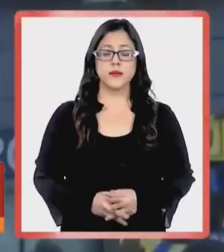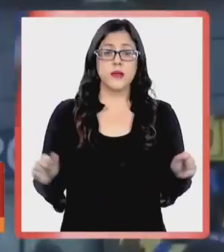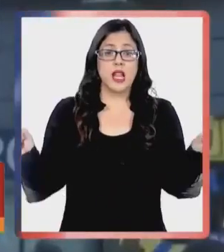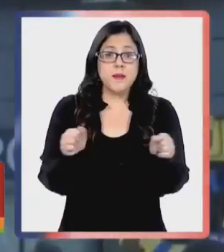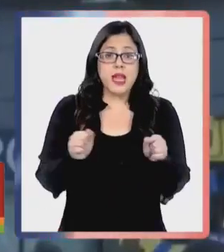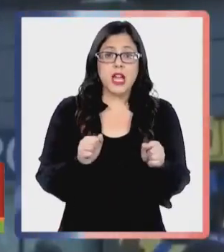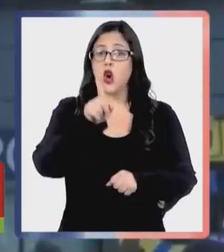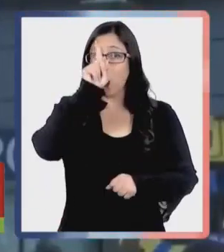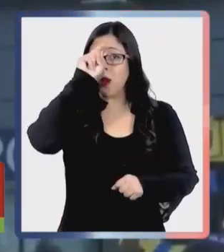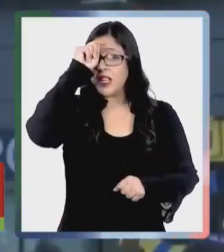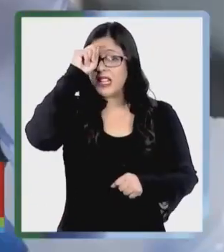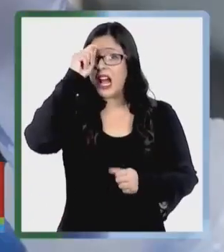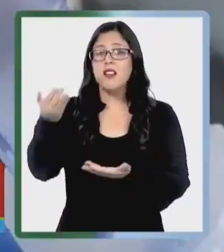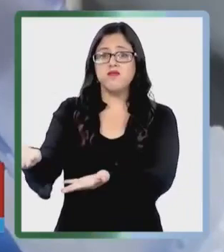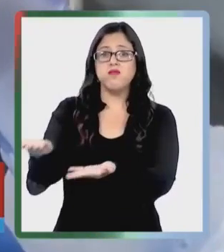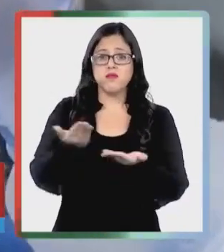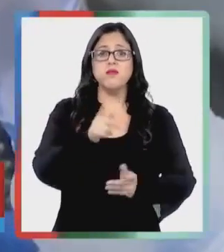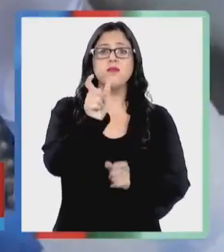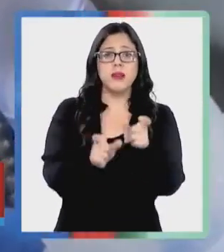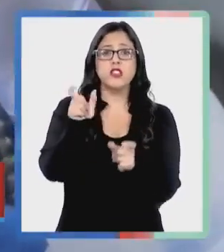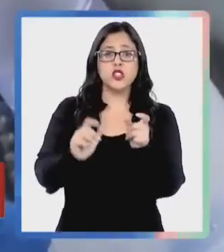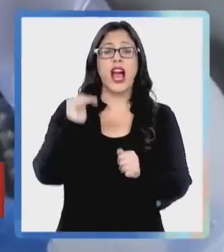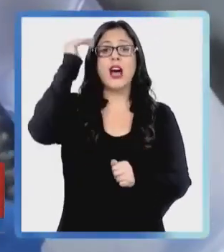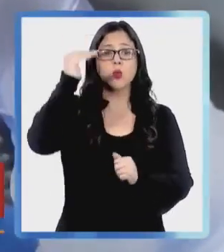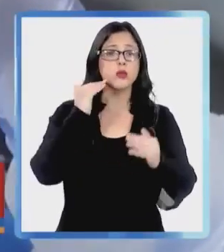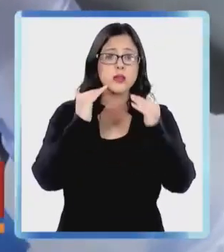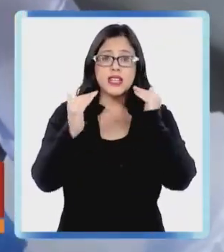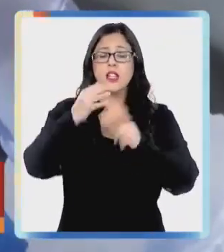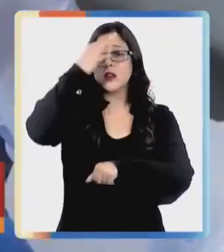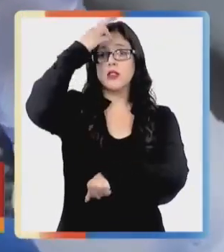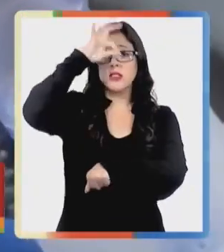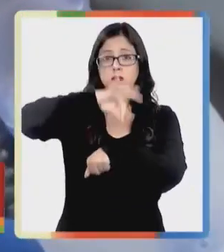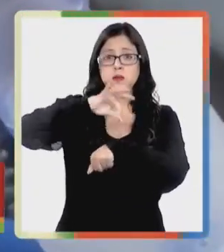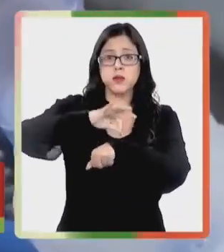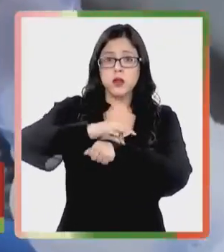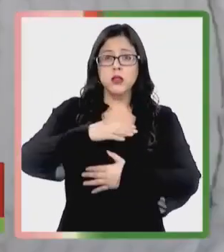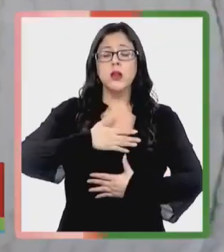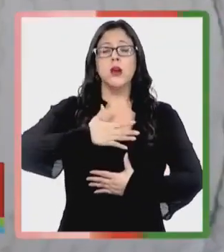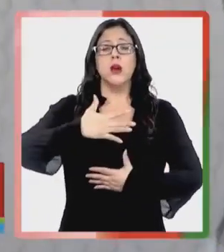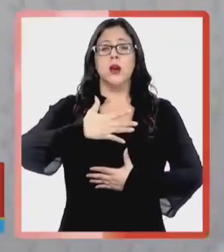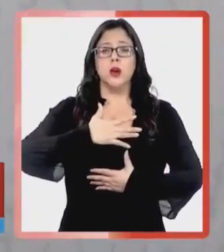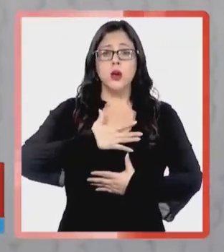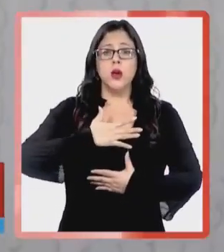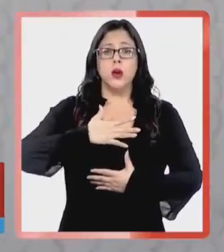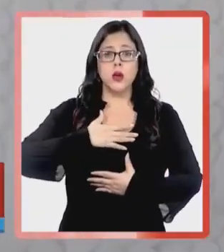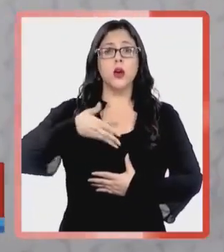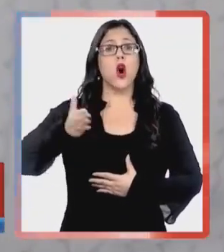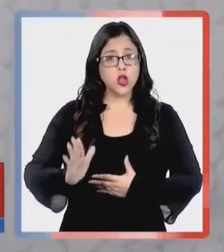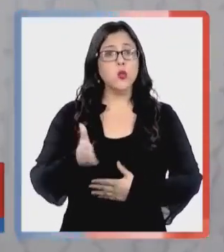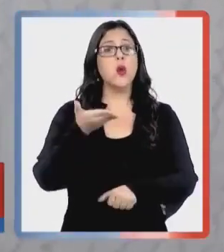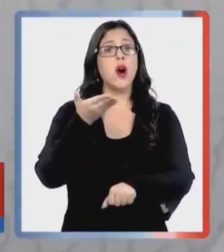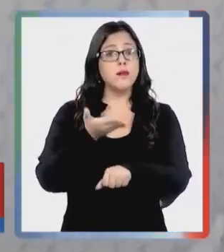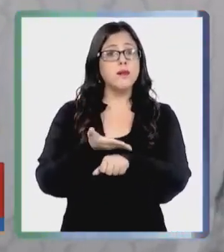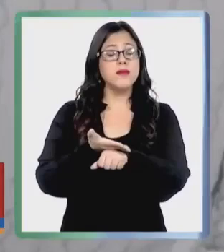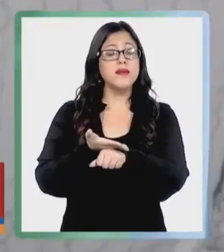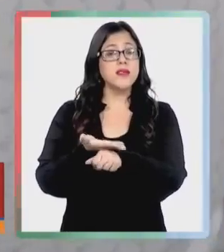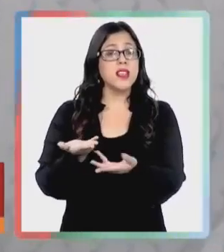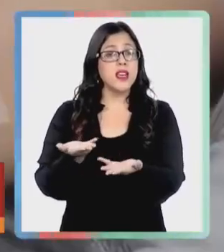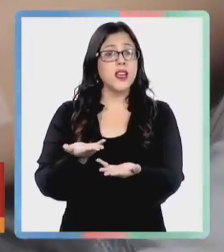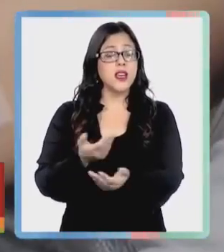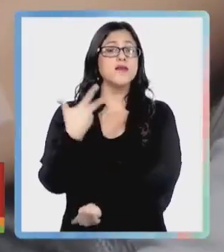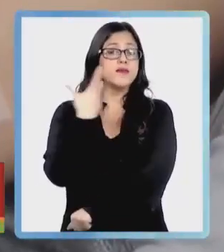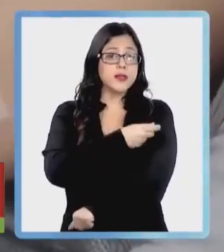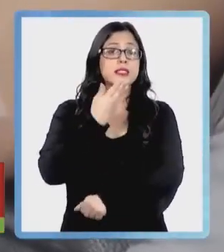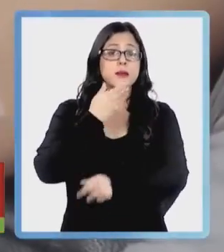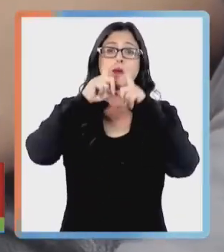En pleno invierno, los hospitales siguen recibiendo pacientes, adultos y niños con enfermedades respiratorias. Continúa el llamado a recibir las vacunas